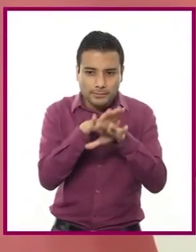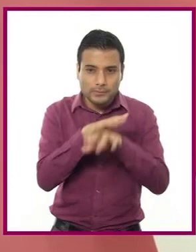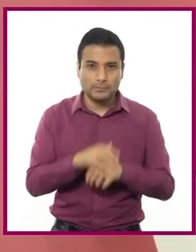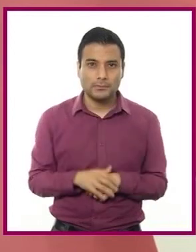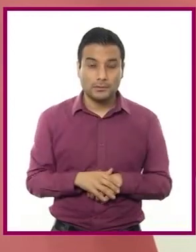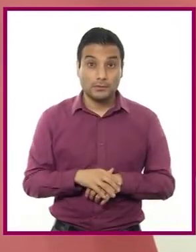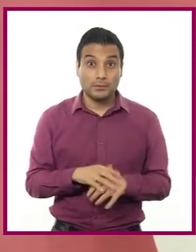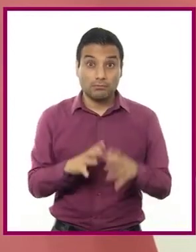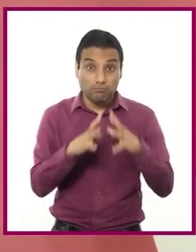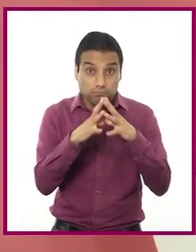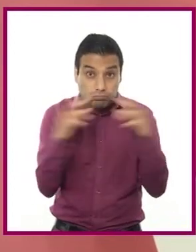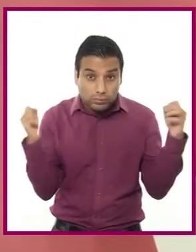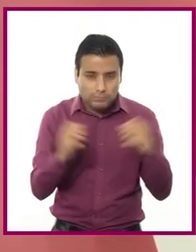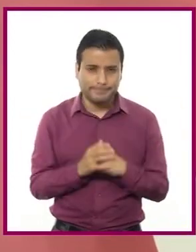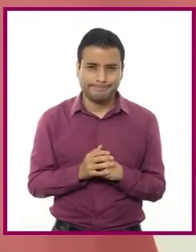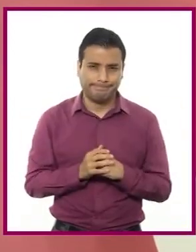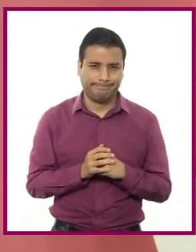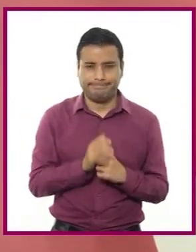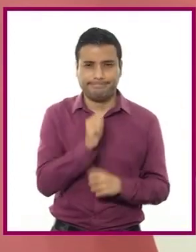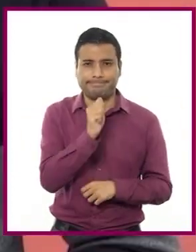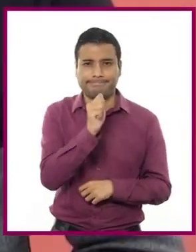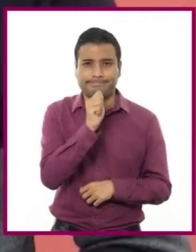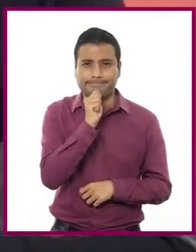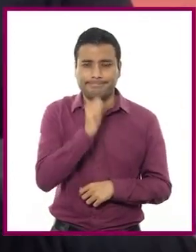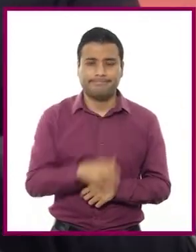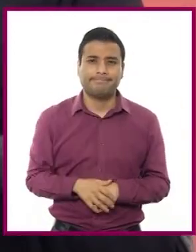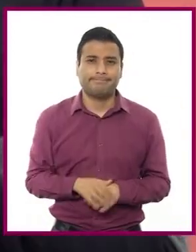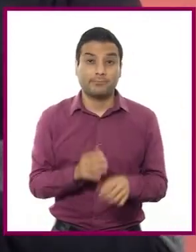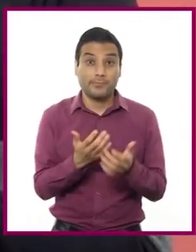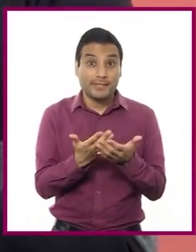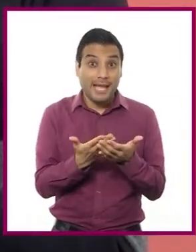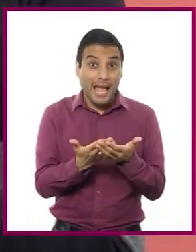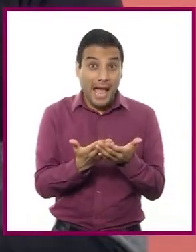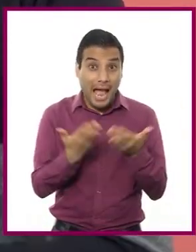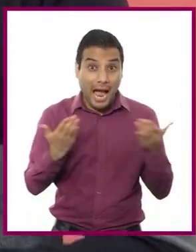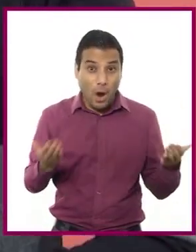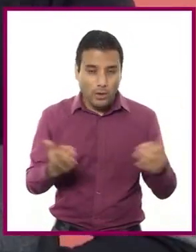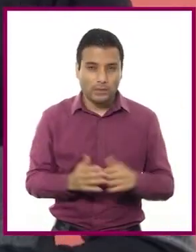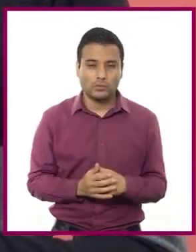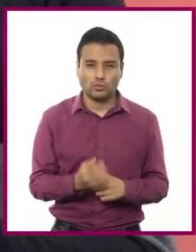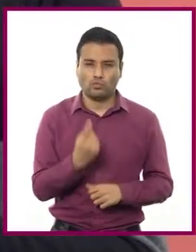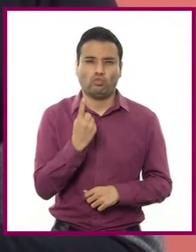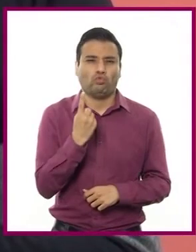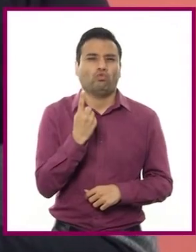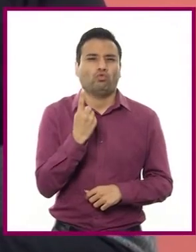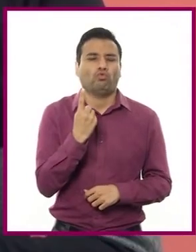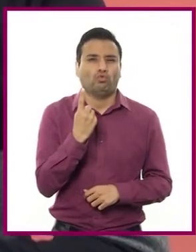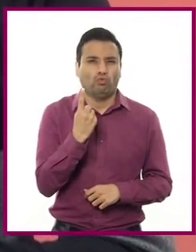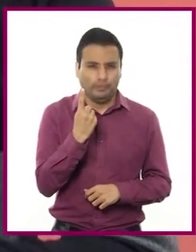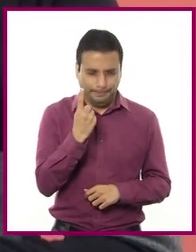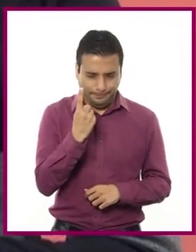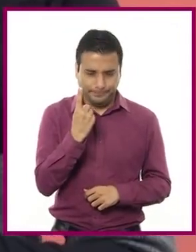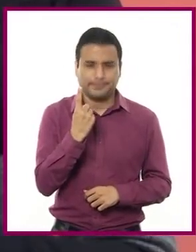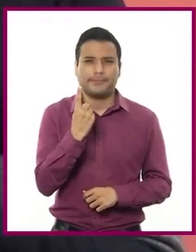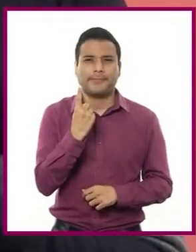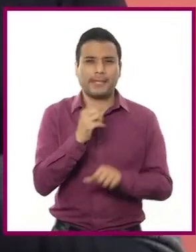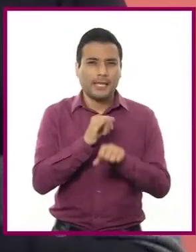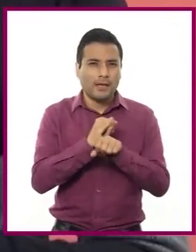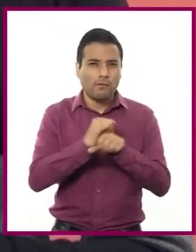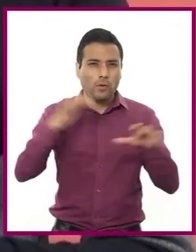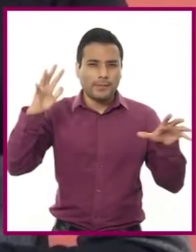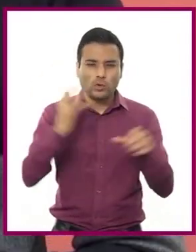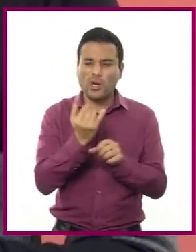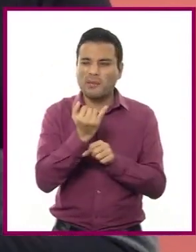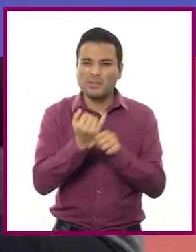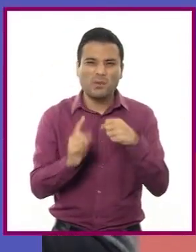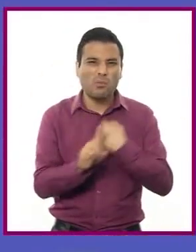nunca han dejado de existir. Actualmente, la principal fuente para obtener información acerca de